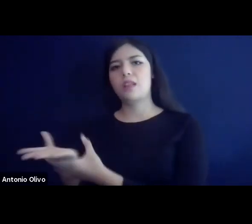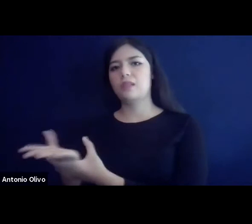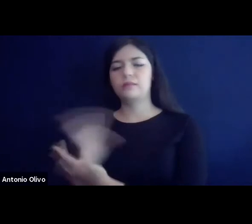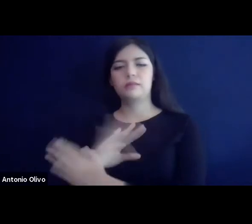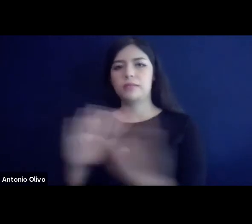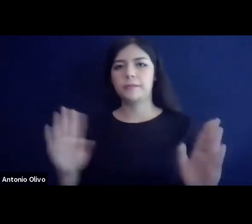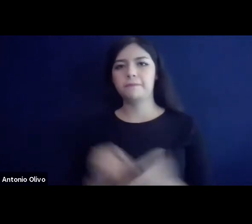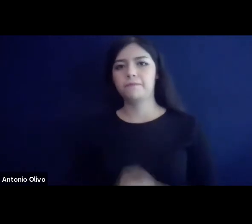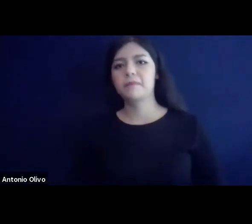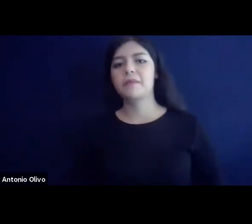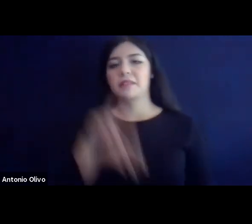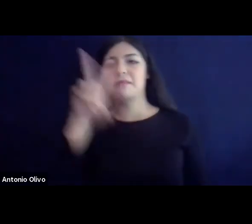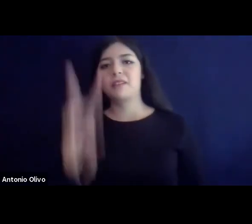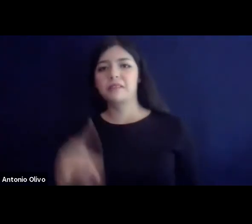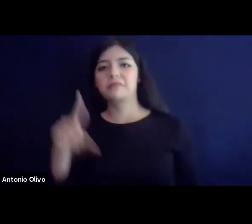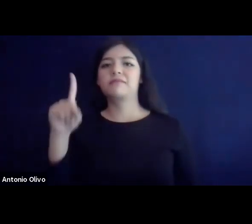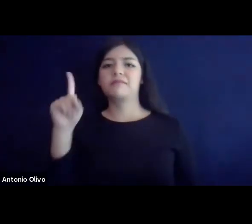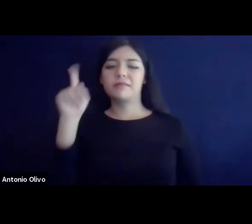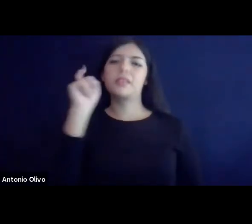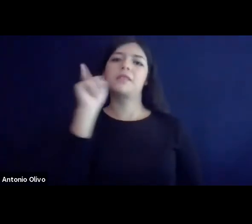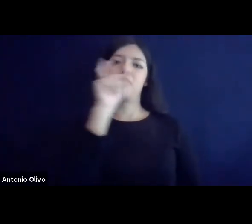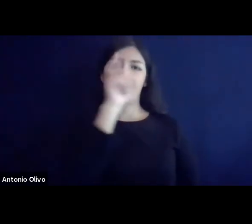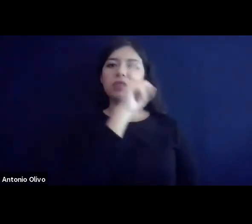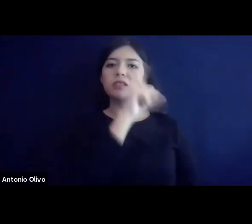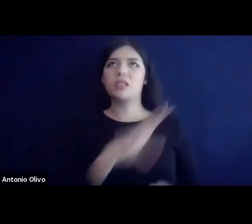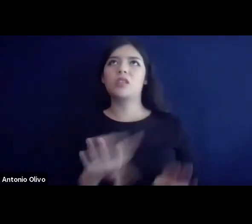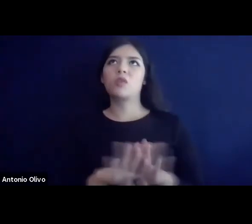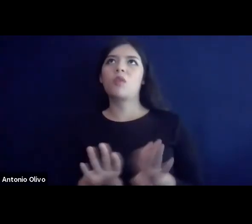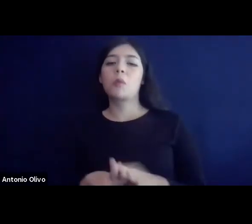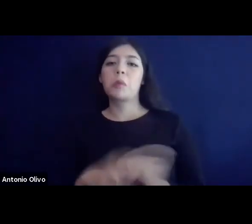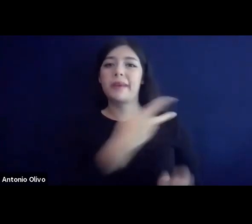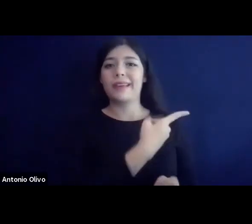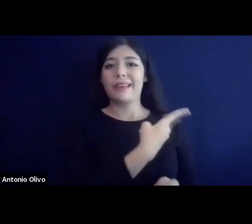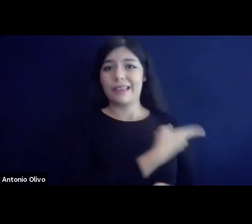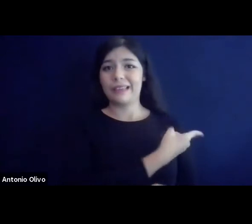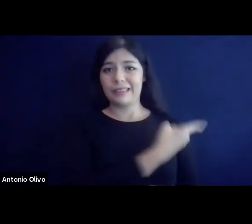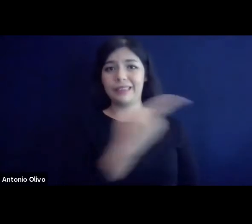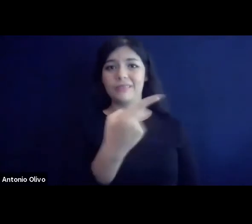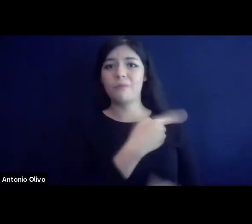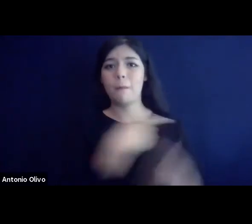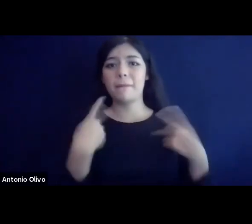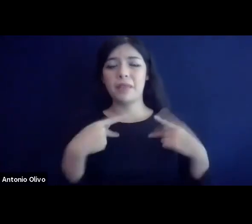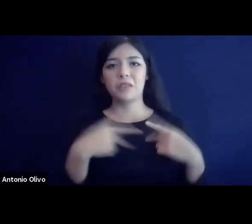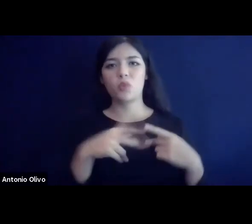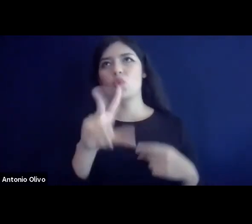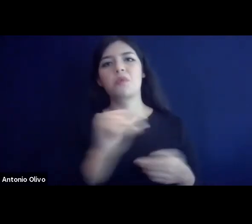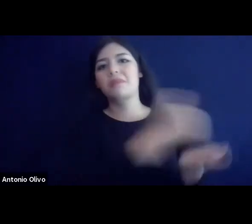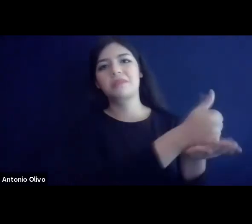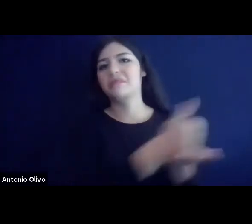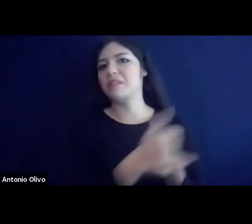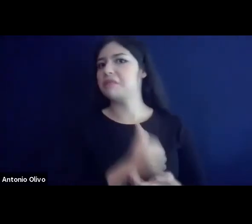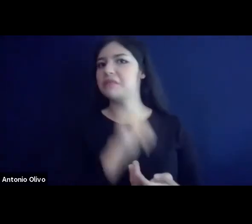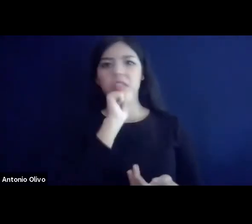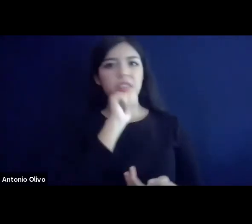pues no, había esta manera de pensar que pues, ella no puede con los